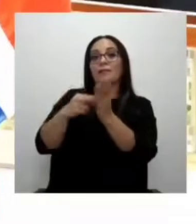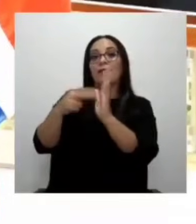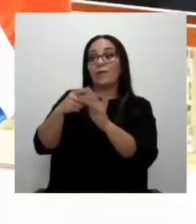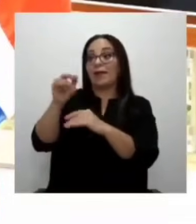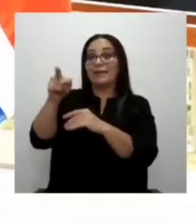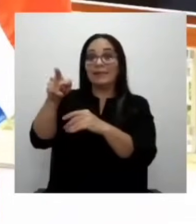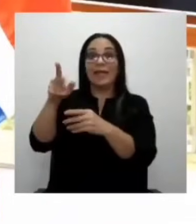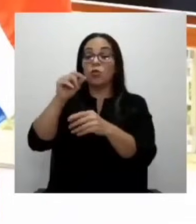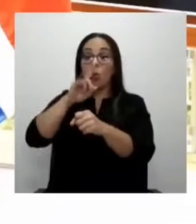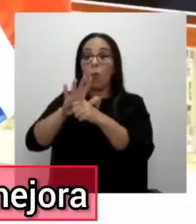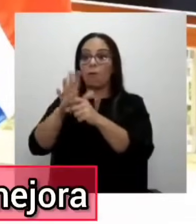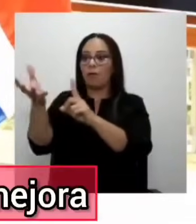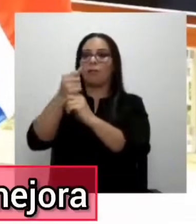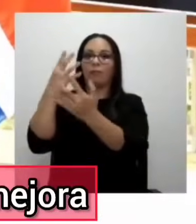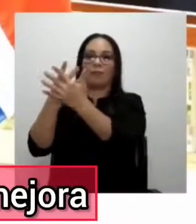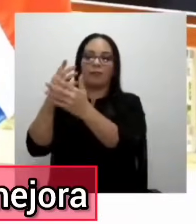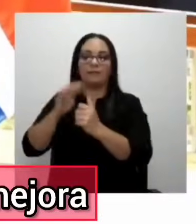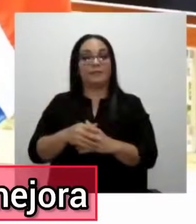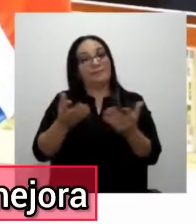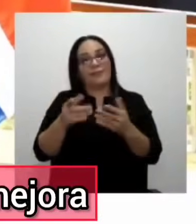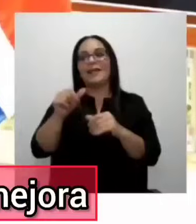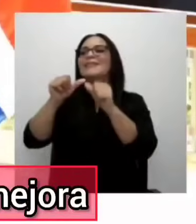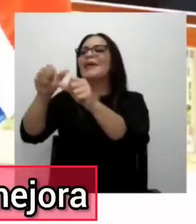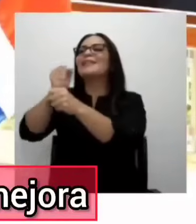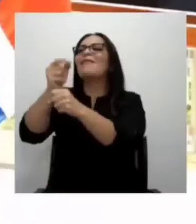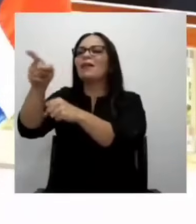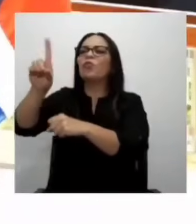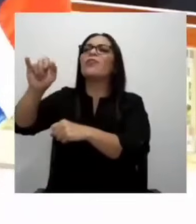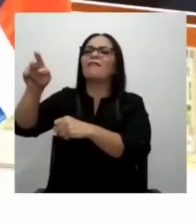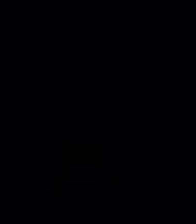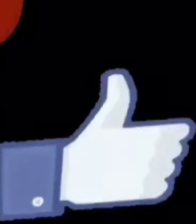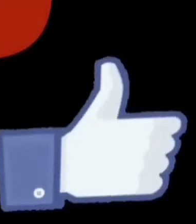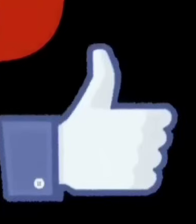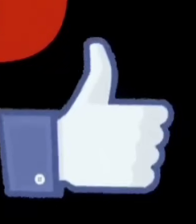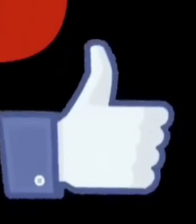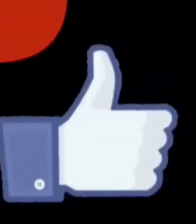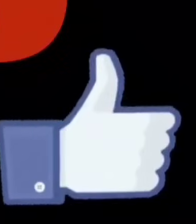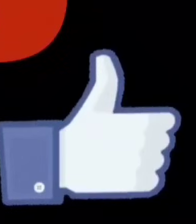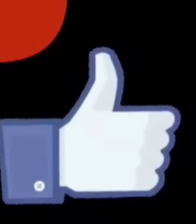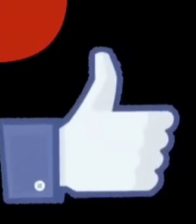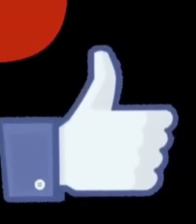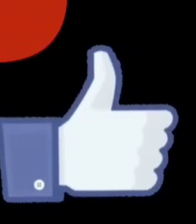siga trabajando, don David, pareciera que tiene muchas áreas de mejora. Gracias.